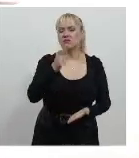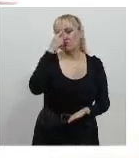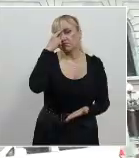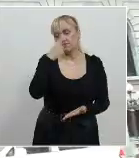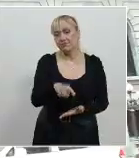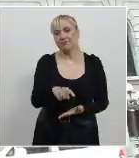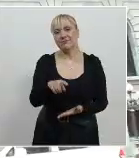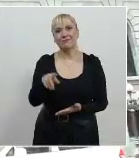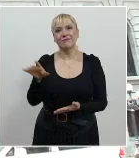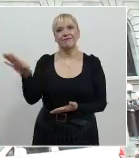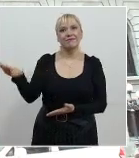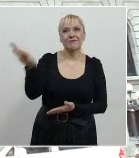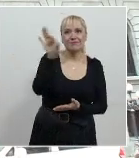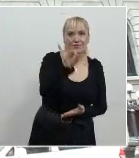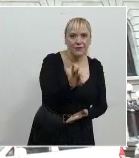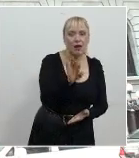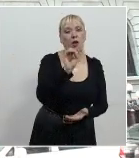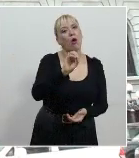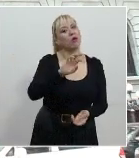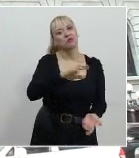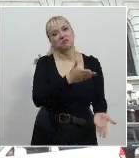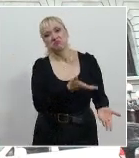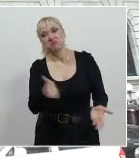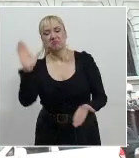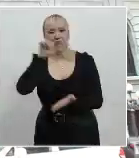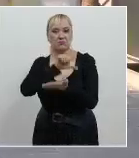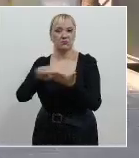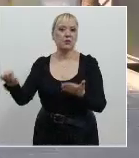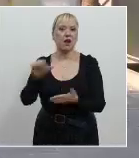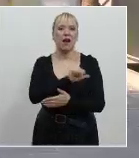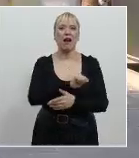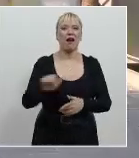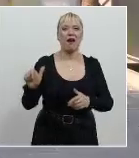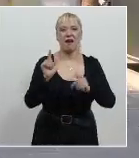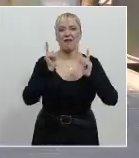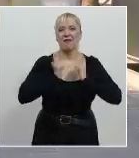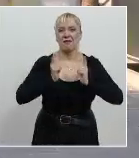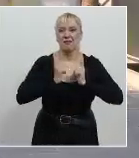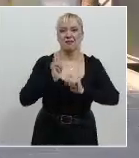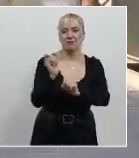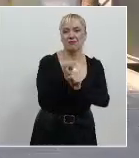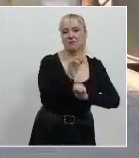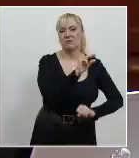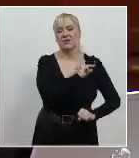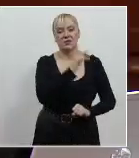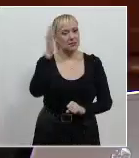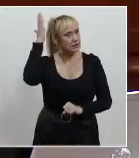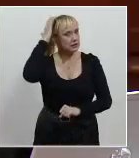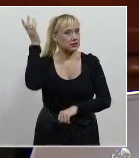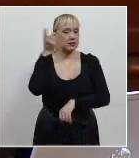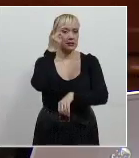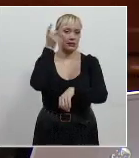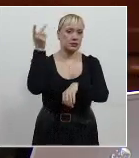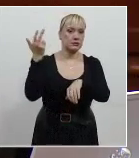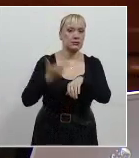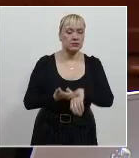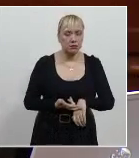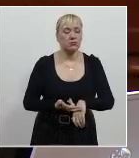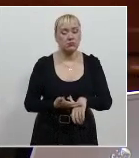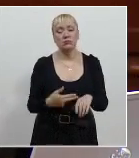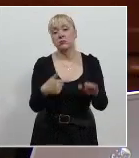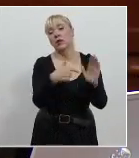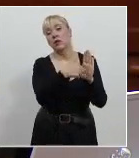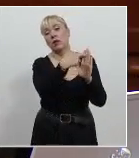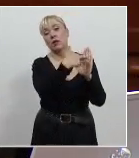para el nombramiento y remoción de las personas titulares de la Fiscalía General y de las Fiscalías Especializadas. Las normas reformadas